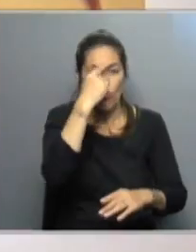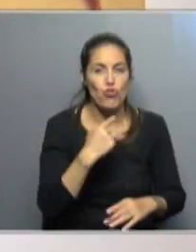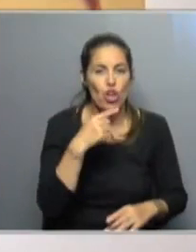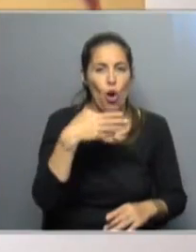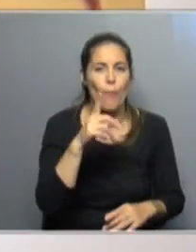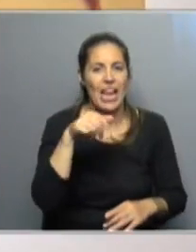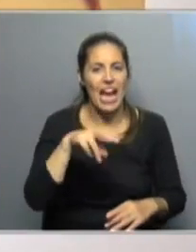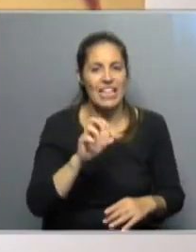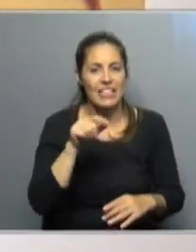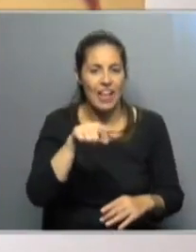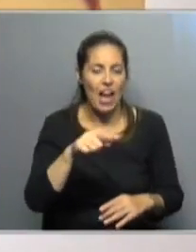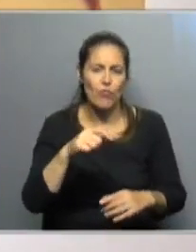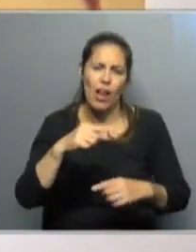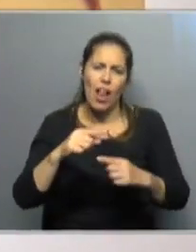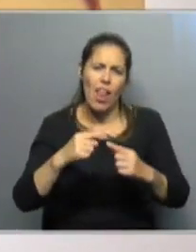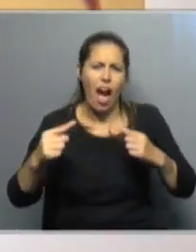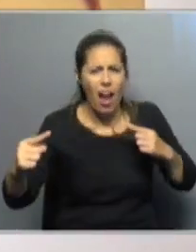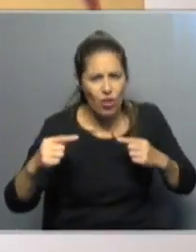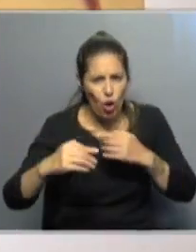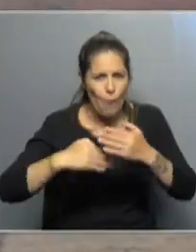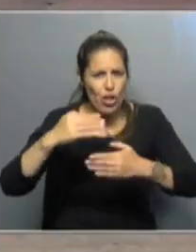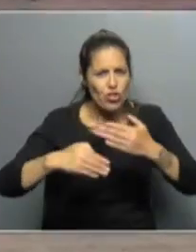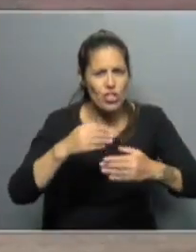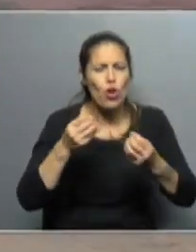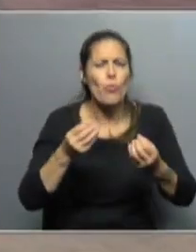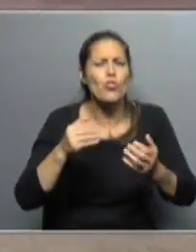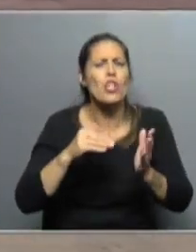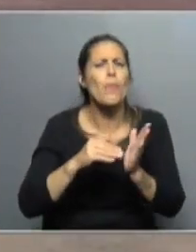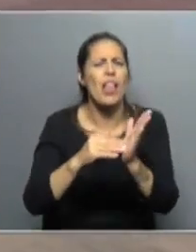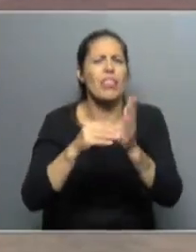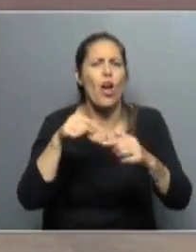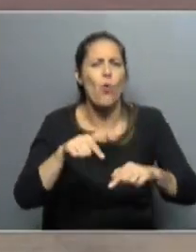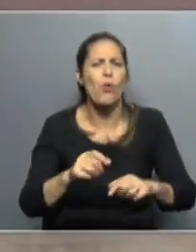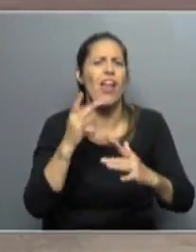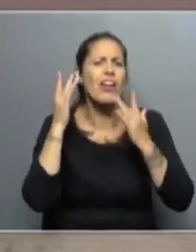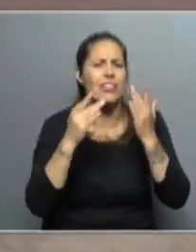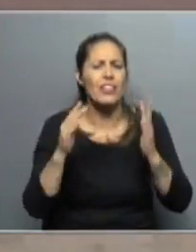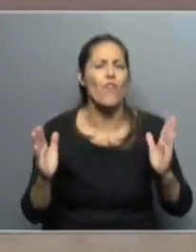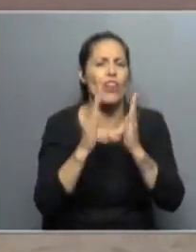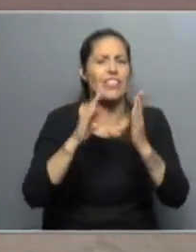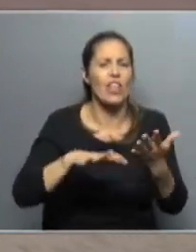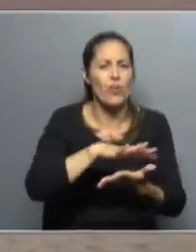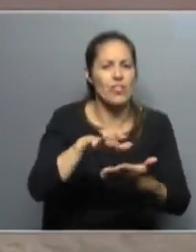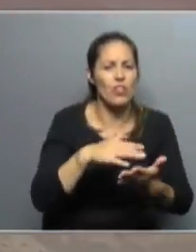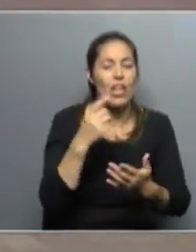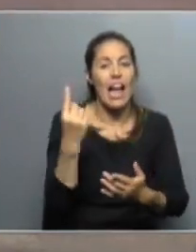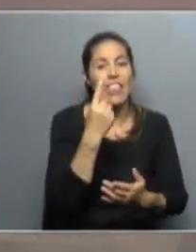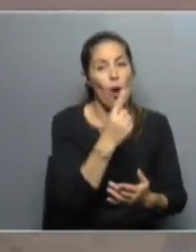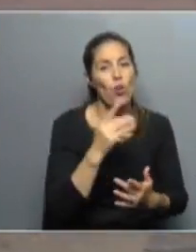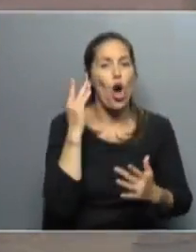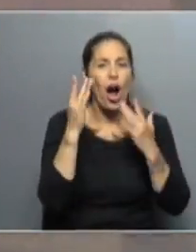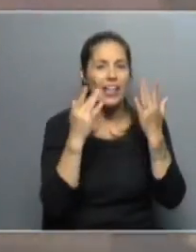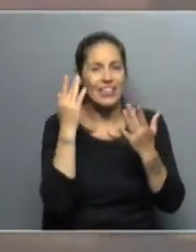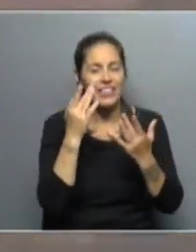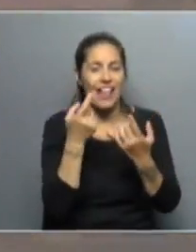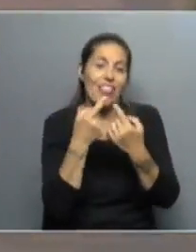digamos, ¿no? Largo proceso. ¿Cómo se planta un artista frente a una situación como es? cada artista es un viaje diferente, ¿no?